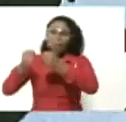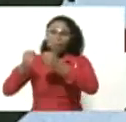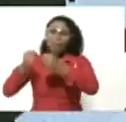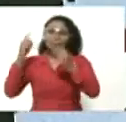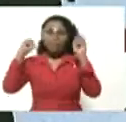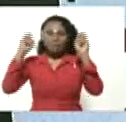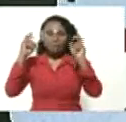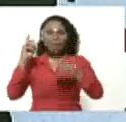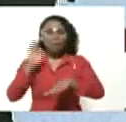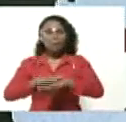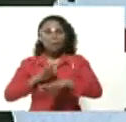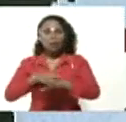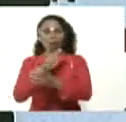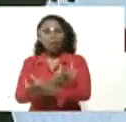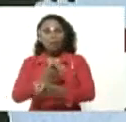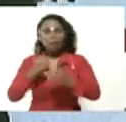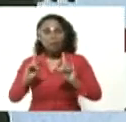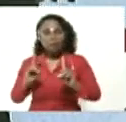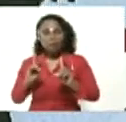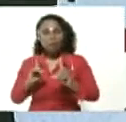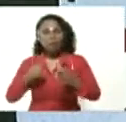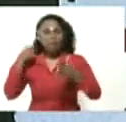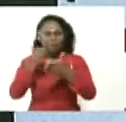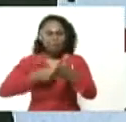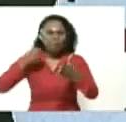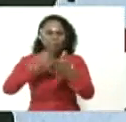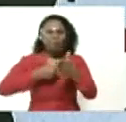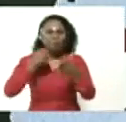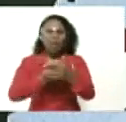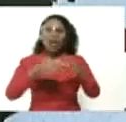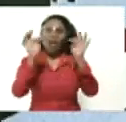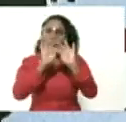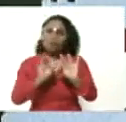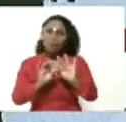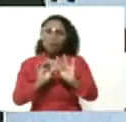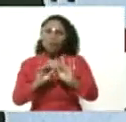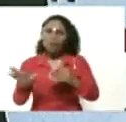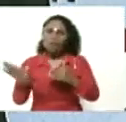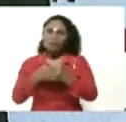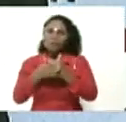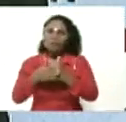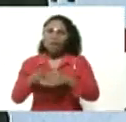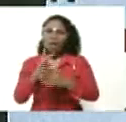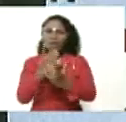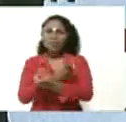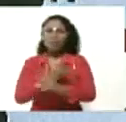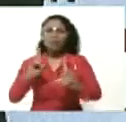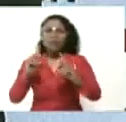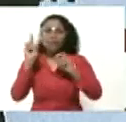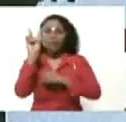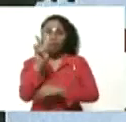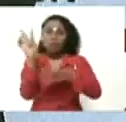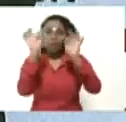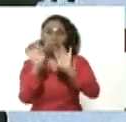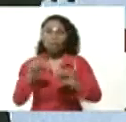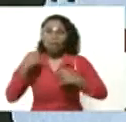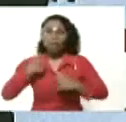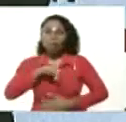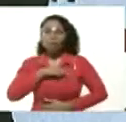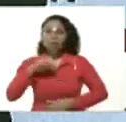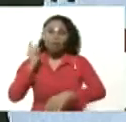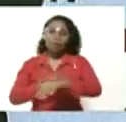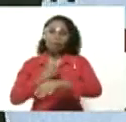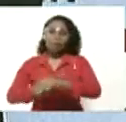en el que están las democracias. Lucha, por tanto, por el sentido y cerco a las democracias, que son dos constantes de nuestro tiempo en